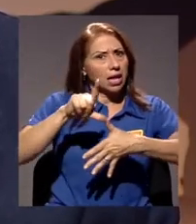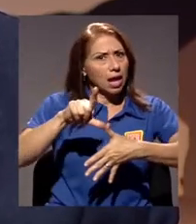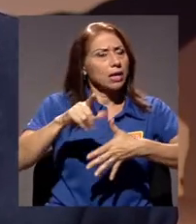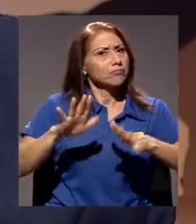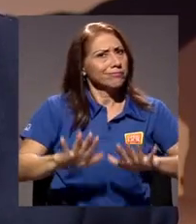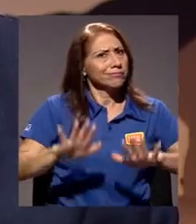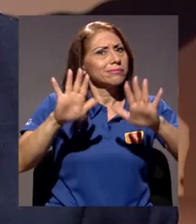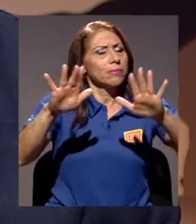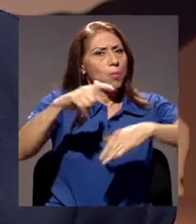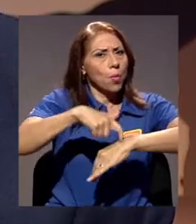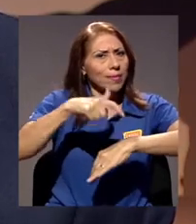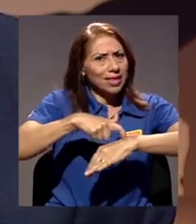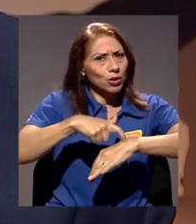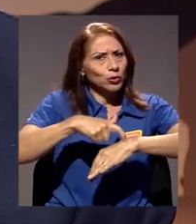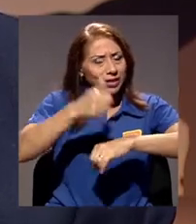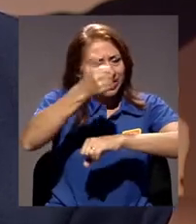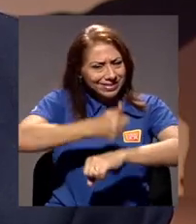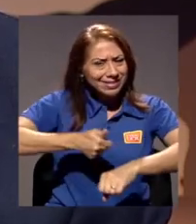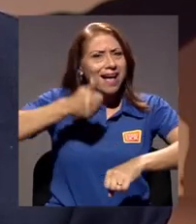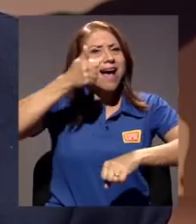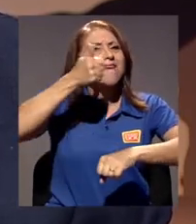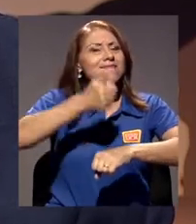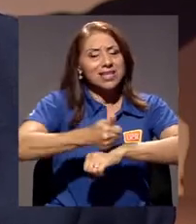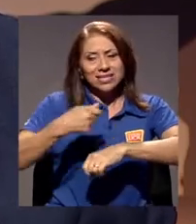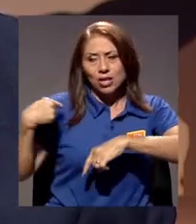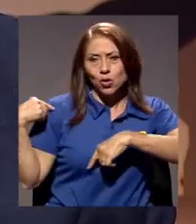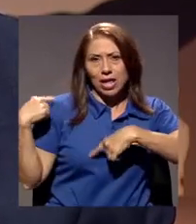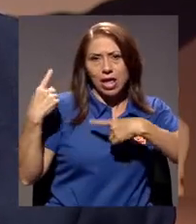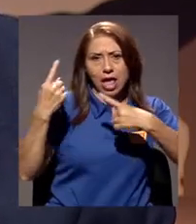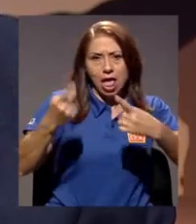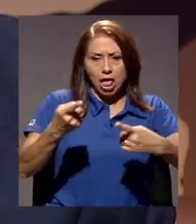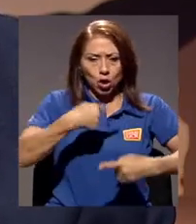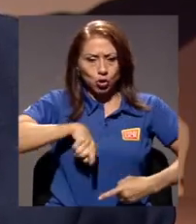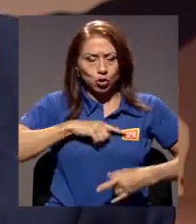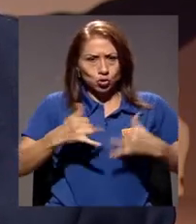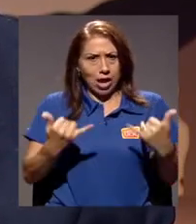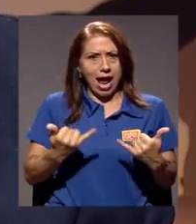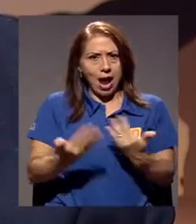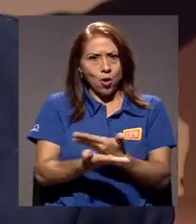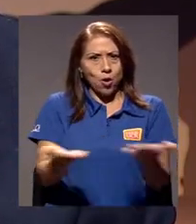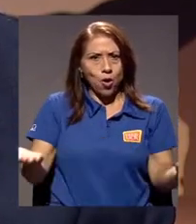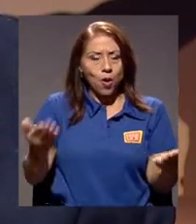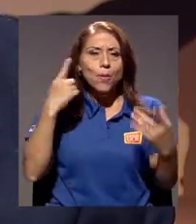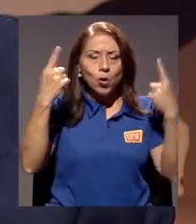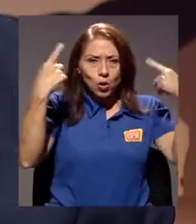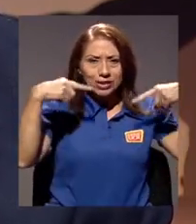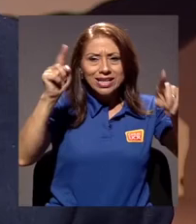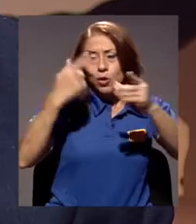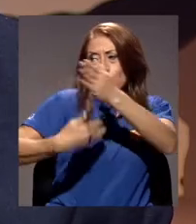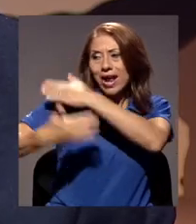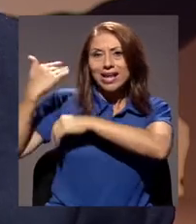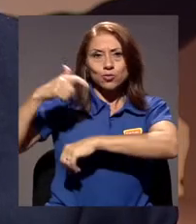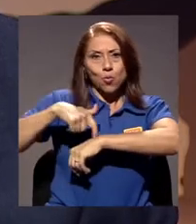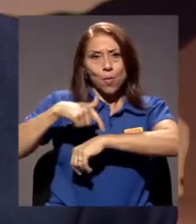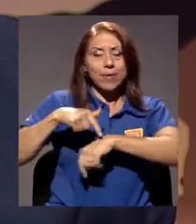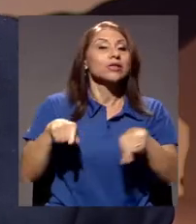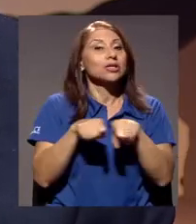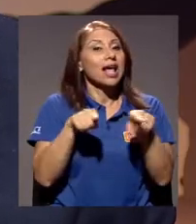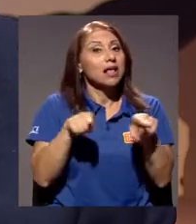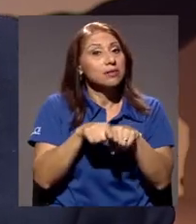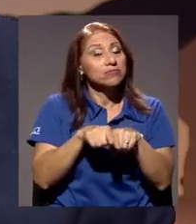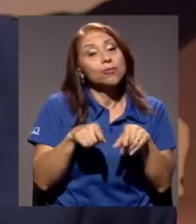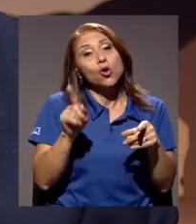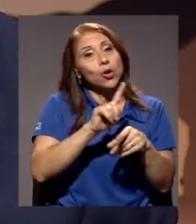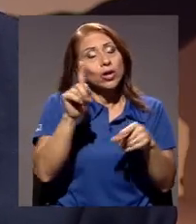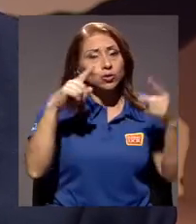definitorios de lo que hemos llegado a hacer justamente por lo que se logró en esos momentos e incluso por lo que